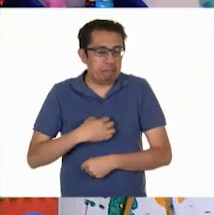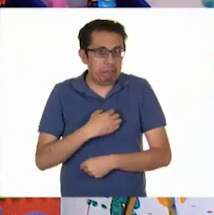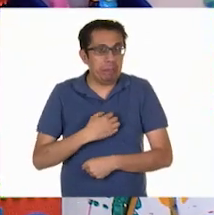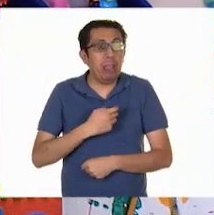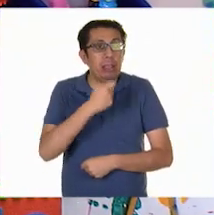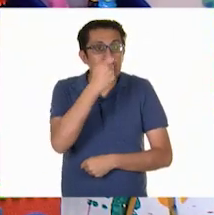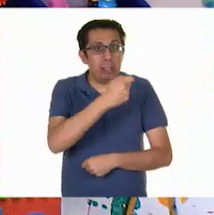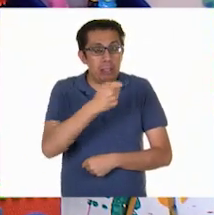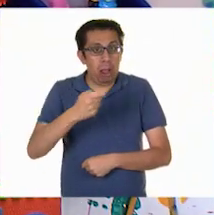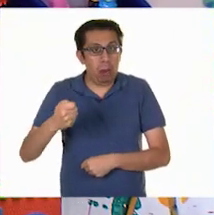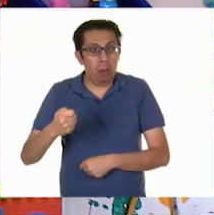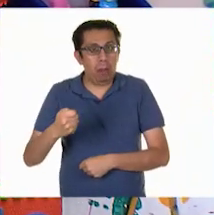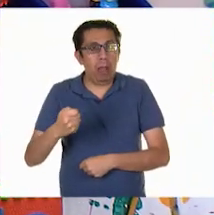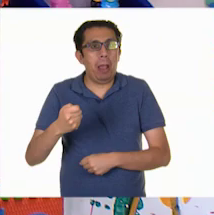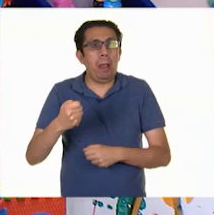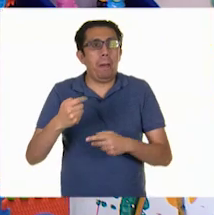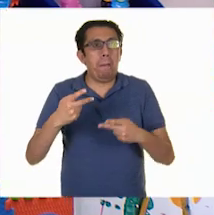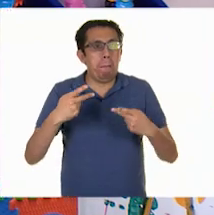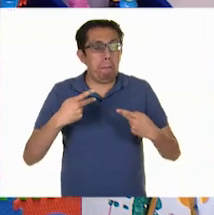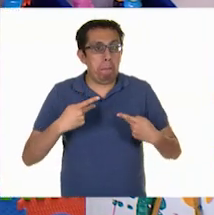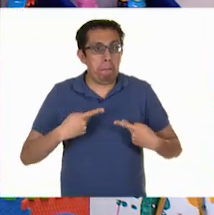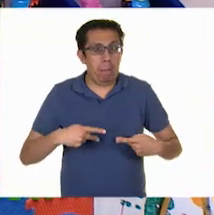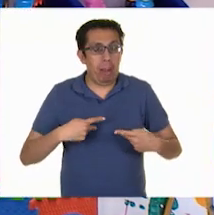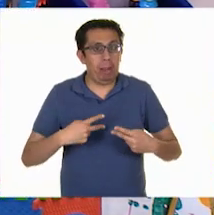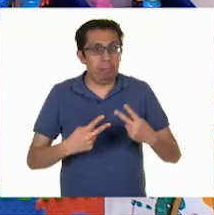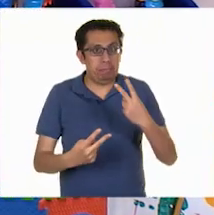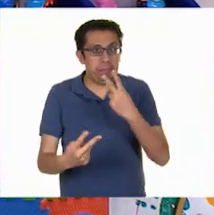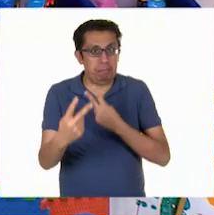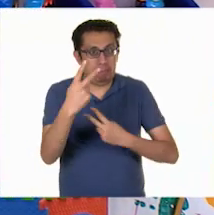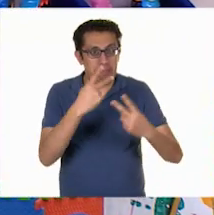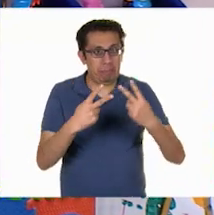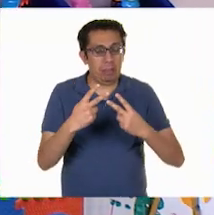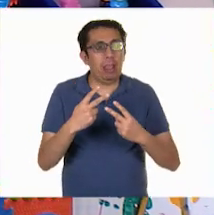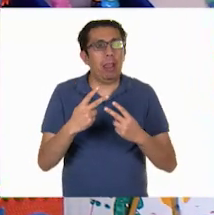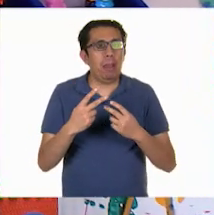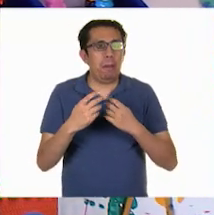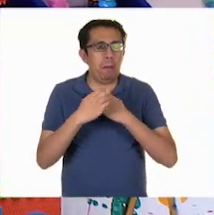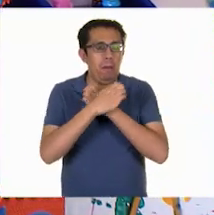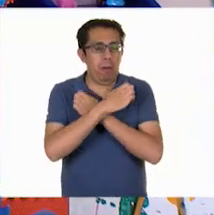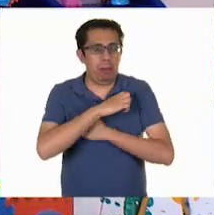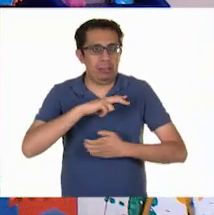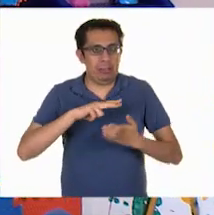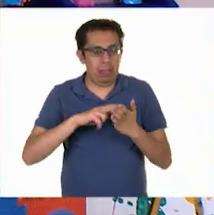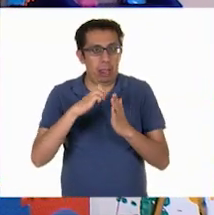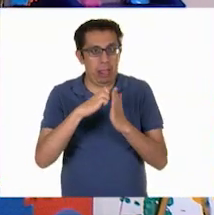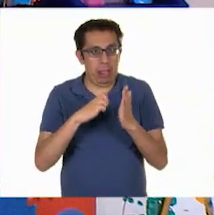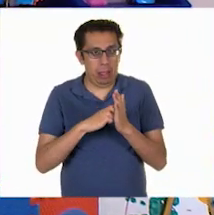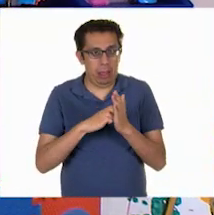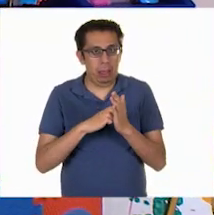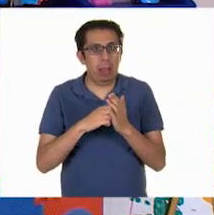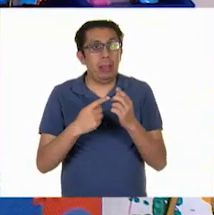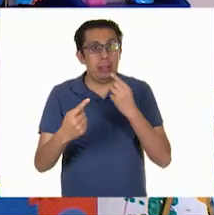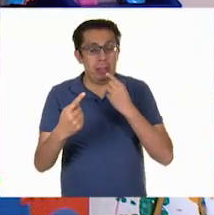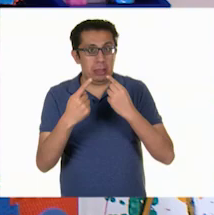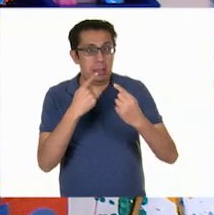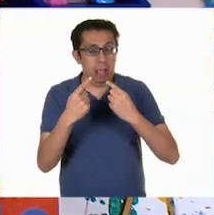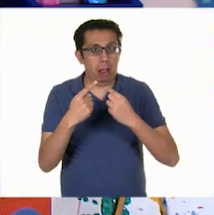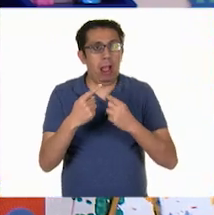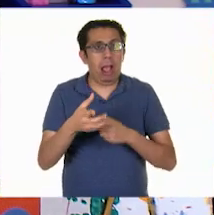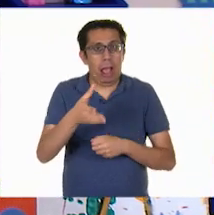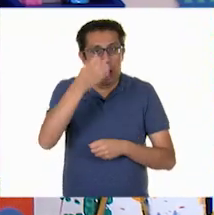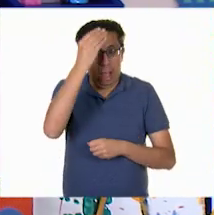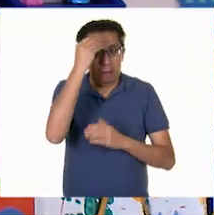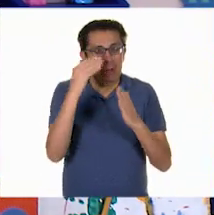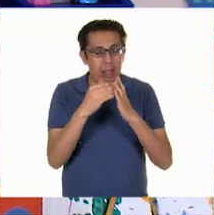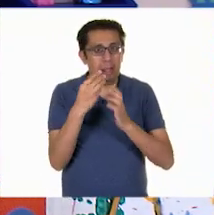también a quien nos acompaña otra vez en este espacio de Cívica y Ética en Diálogo de Aprende en Casa 3. Quiero darle la